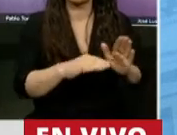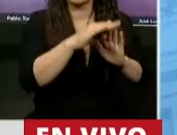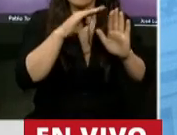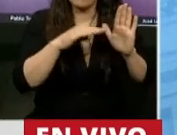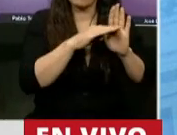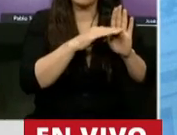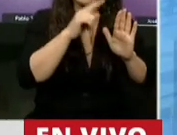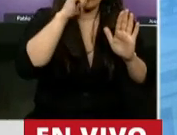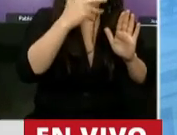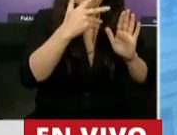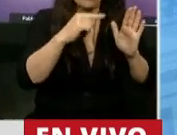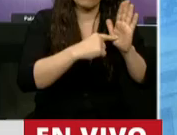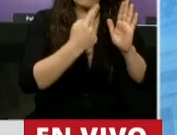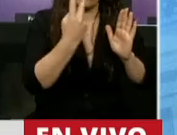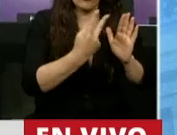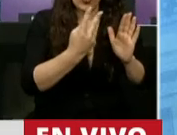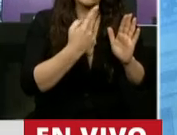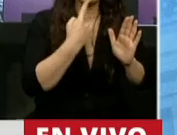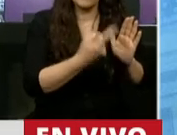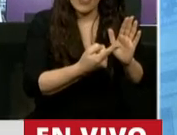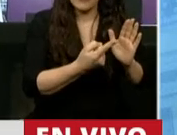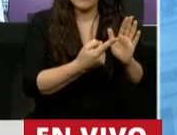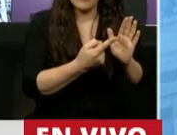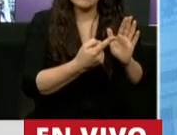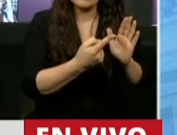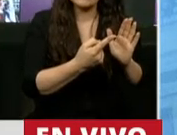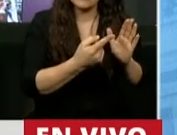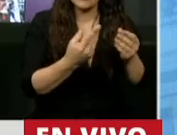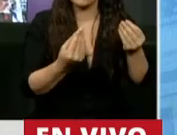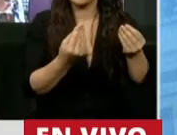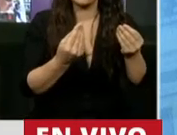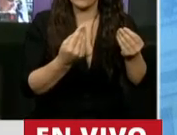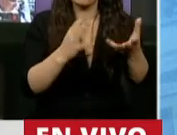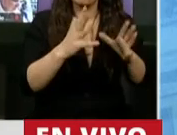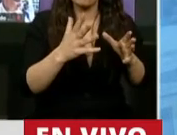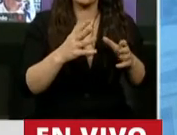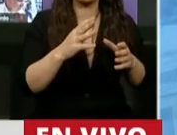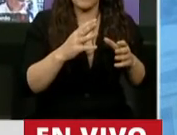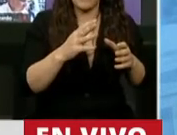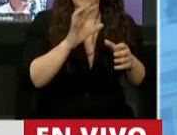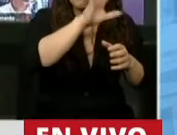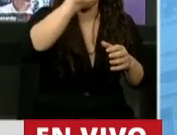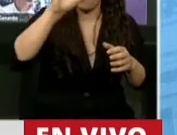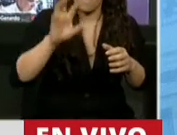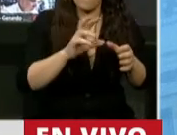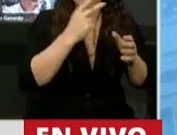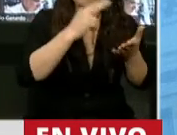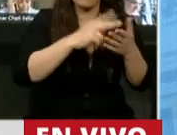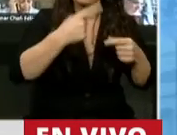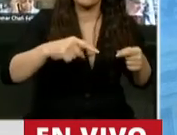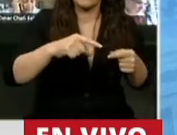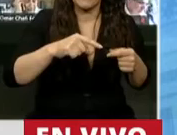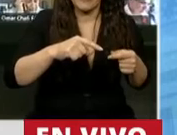75 inciso 2 regula el carácter de nuestro federalismo fiscal que como ya